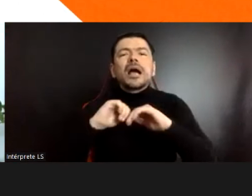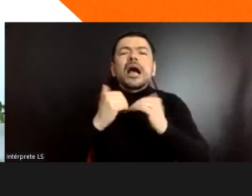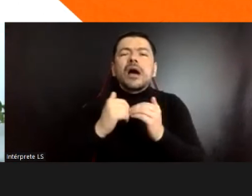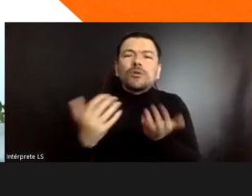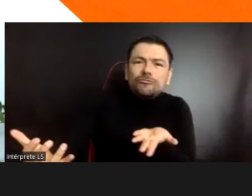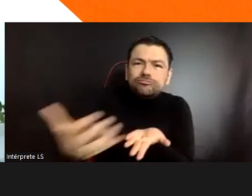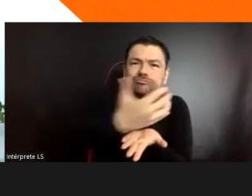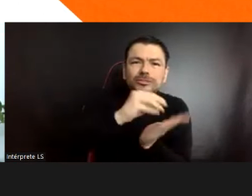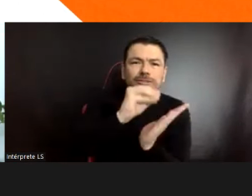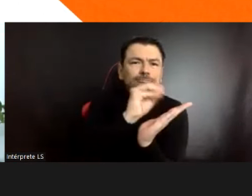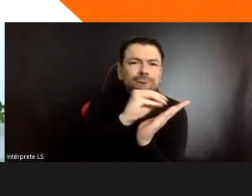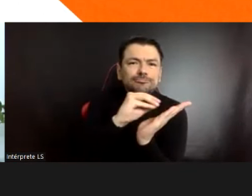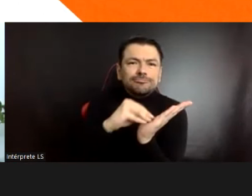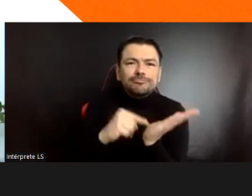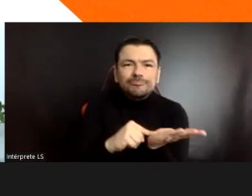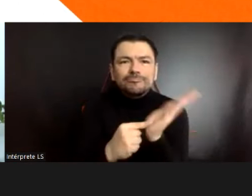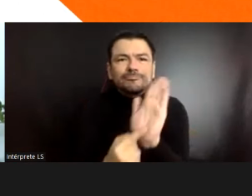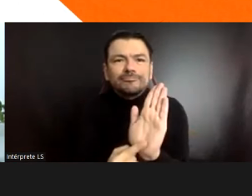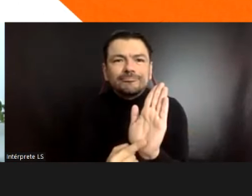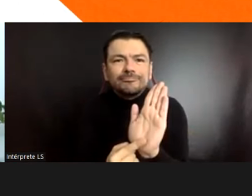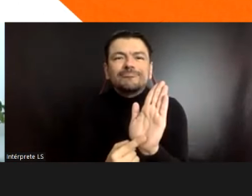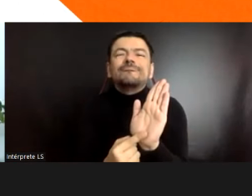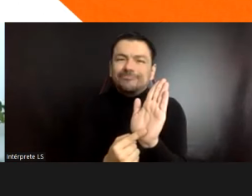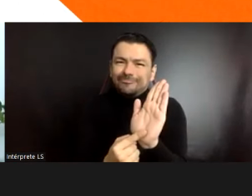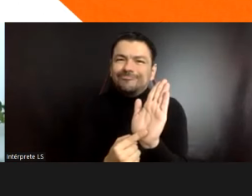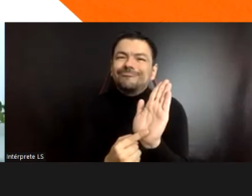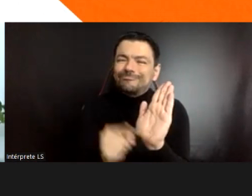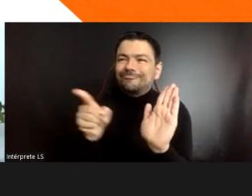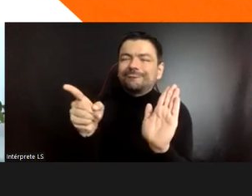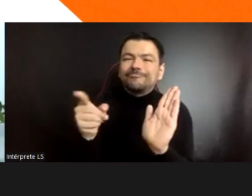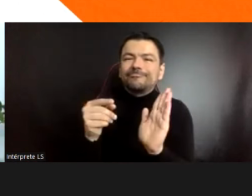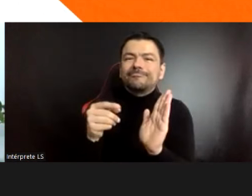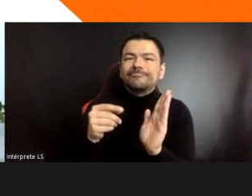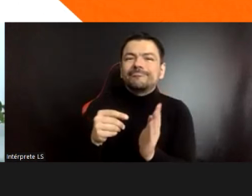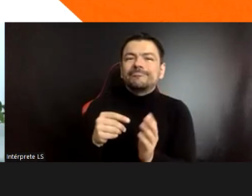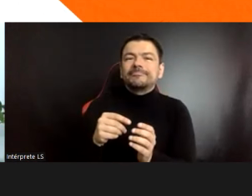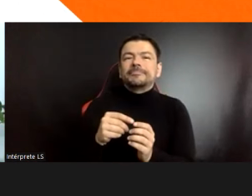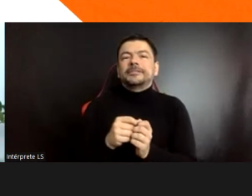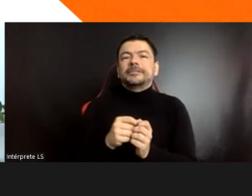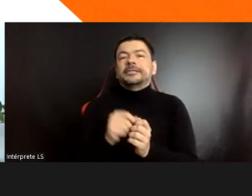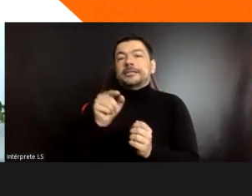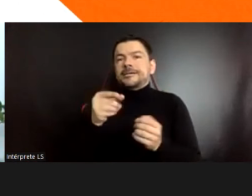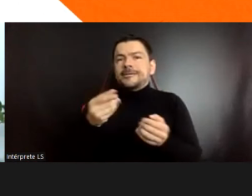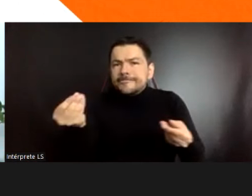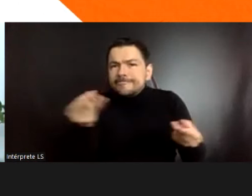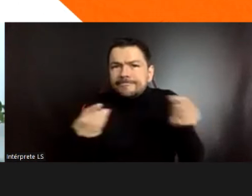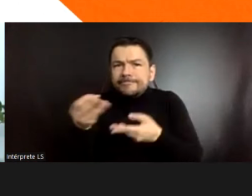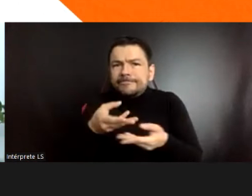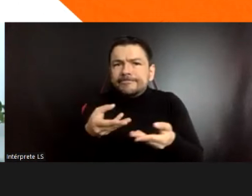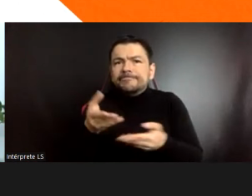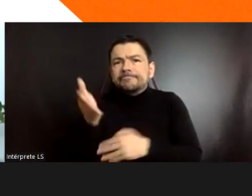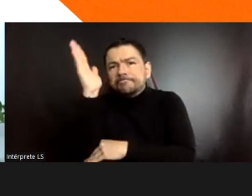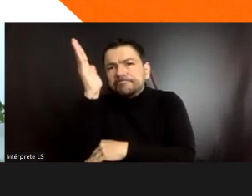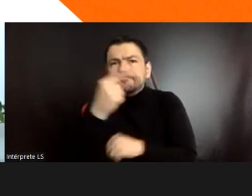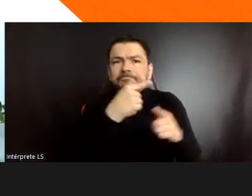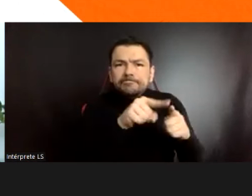recolección de datos y luego un panel de discusión con algunos conferencistas